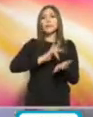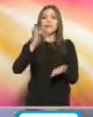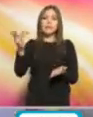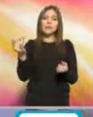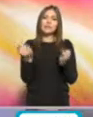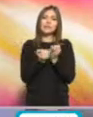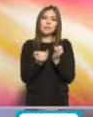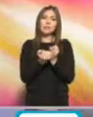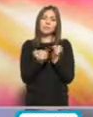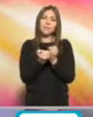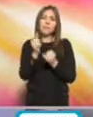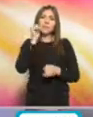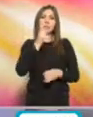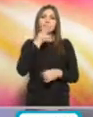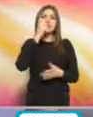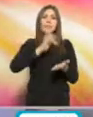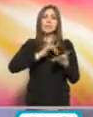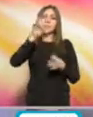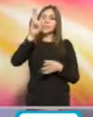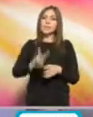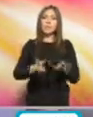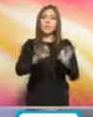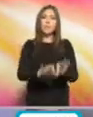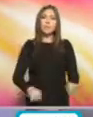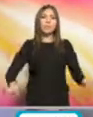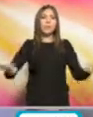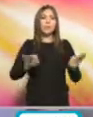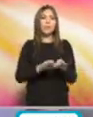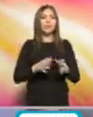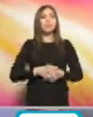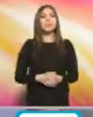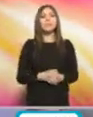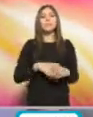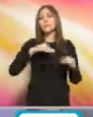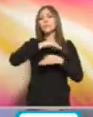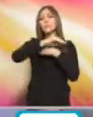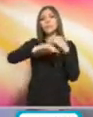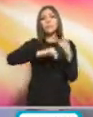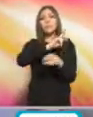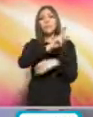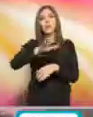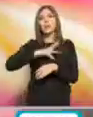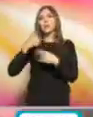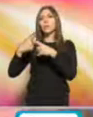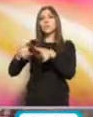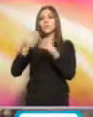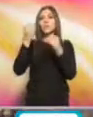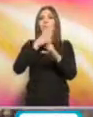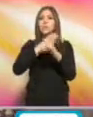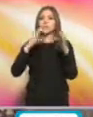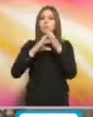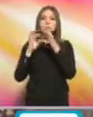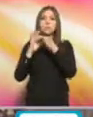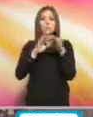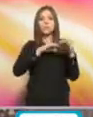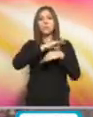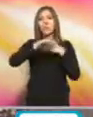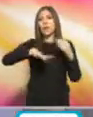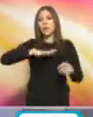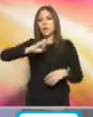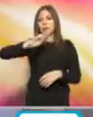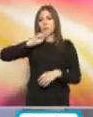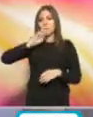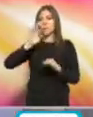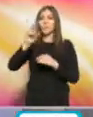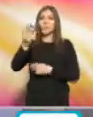¿verdad? también decir gracias es muy importante. Claro. Y gracias a la oportunidad. Mira, todos nosotros tenemos algo en común. Tenemos una madre, pues si no, no estaríamos aquí. Así es.